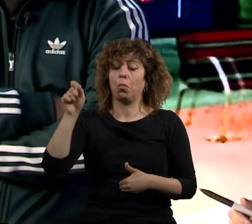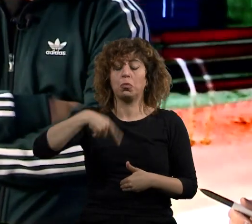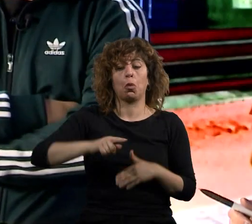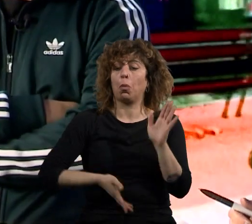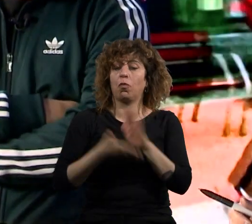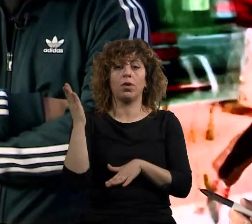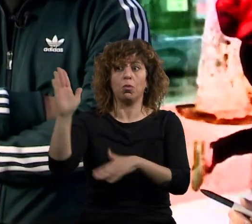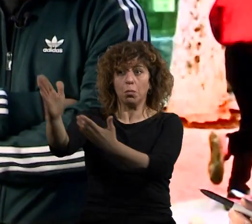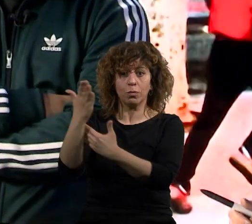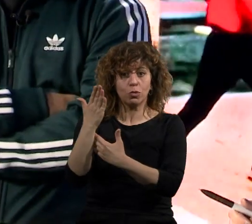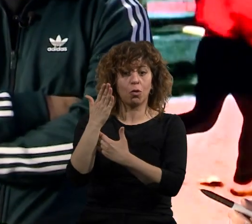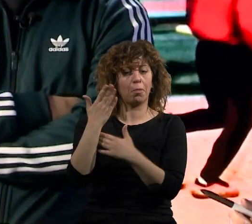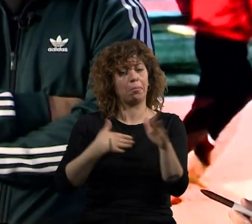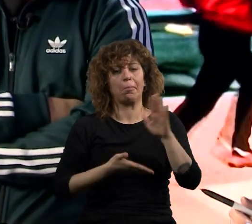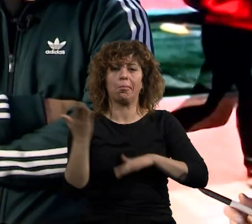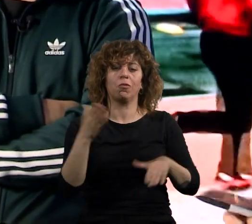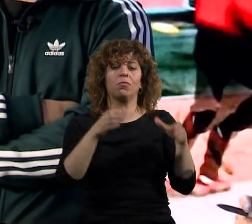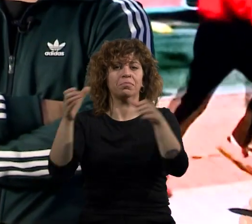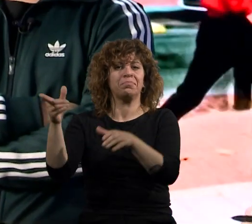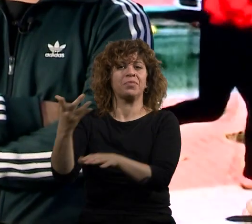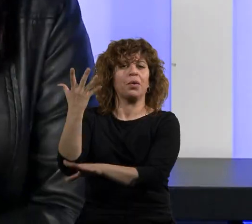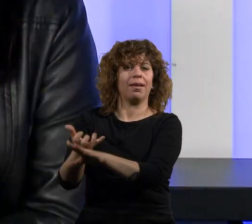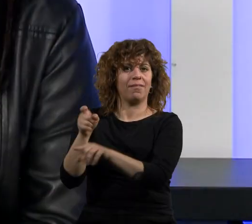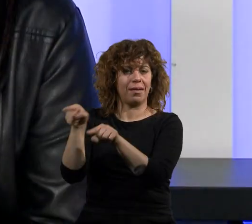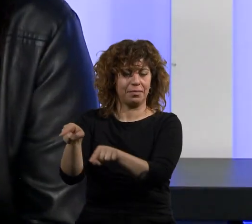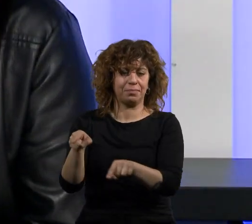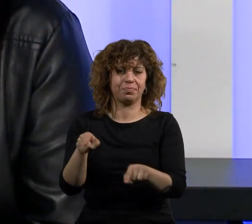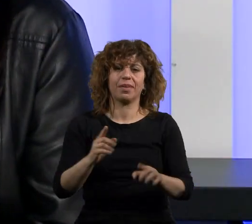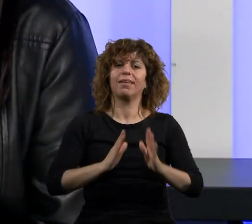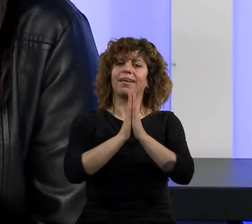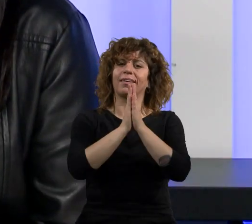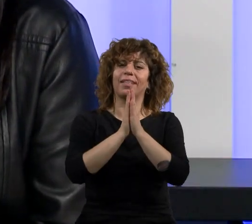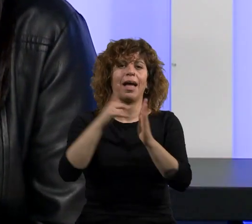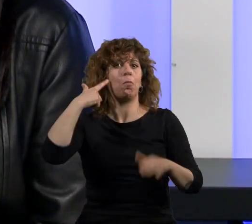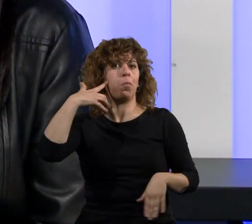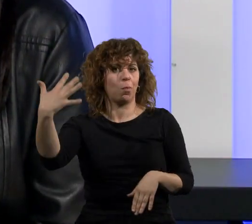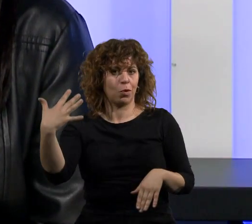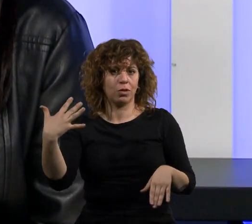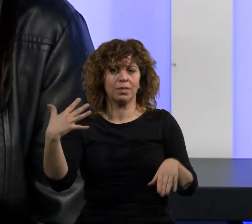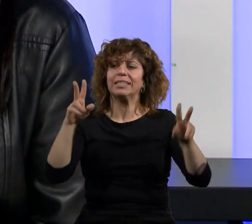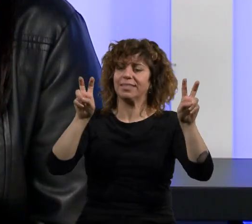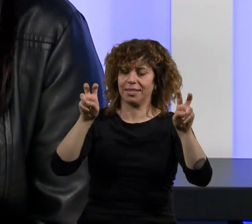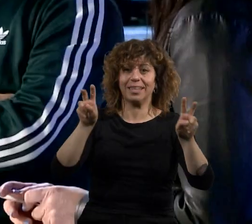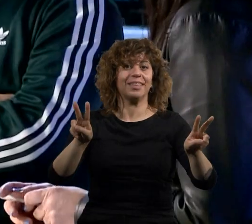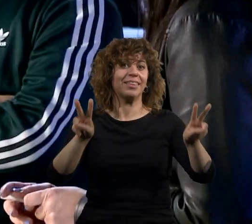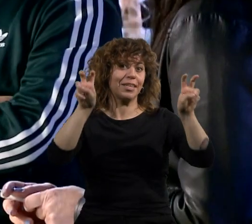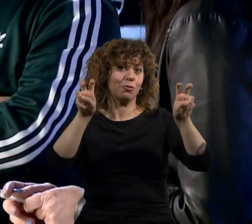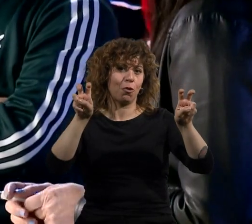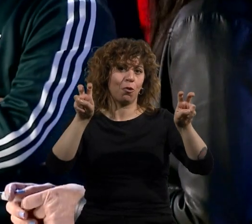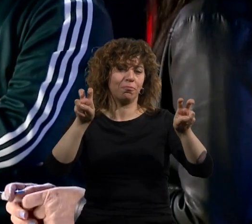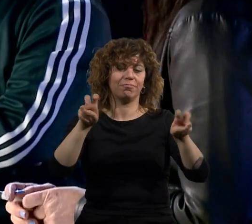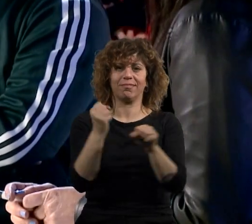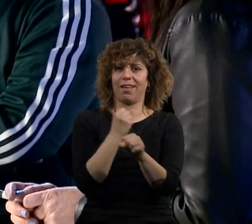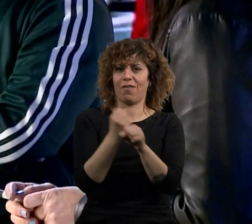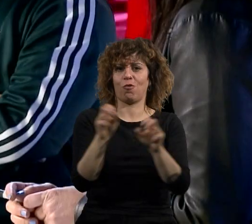nos lo propuso y ahí lo grabamos. Reza al pop, Ibai. Sí, Reza al pop es el título de este